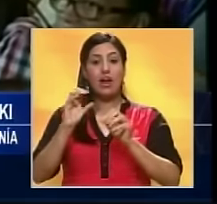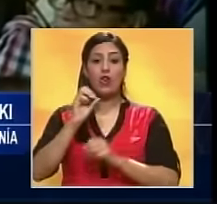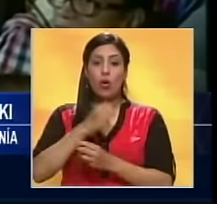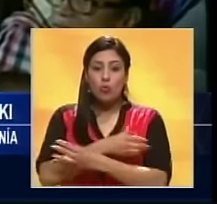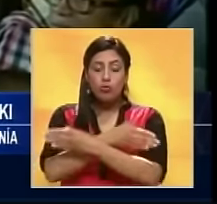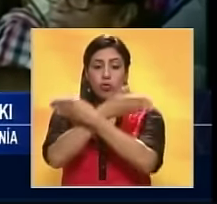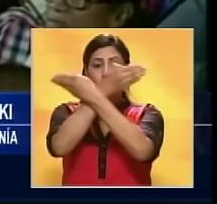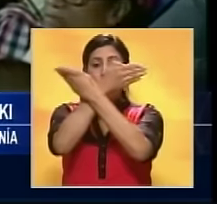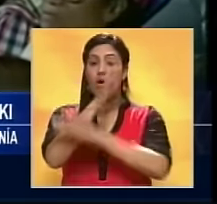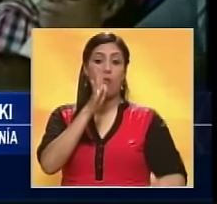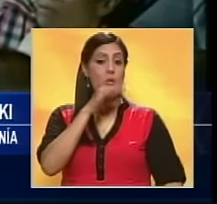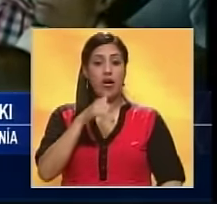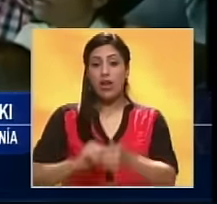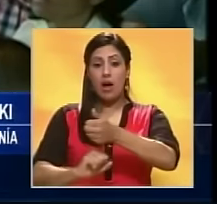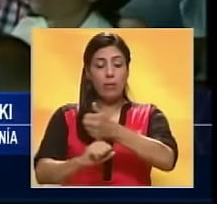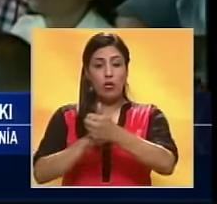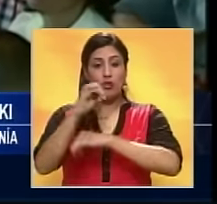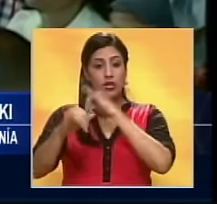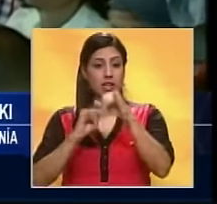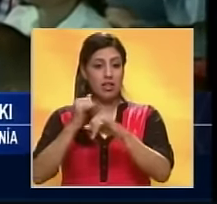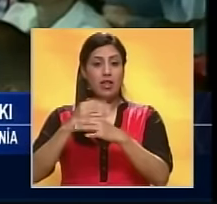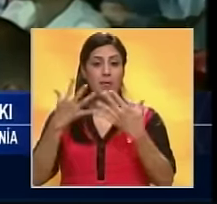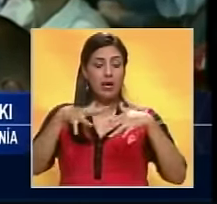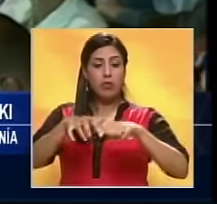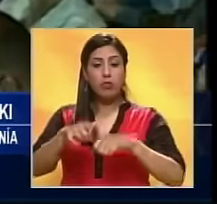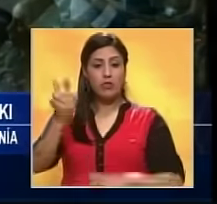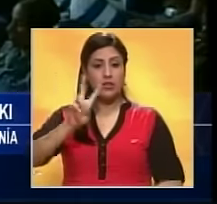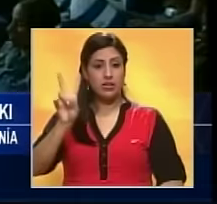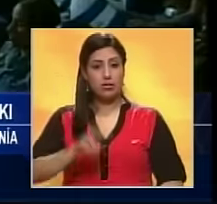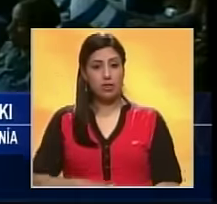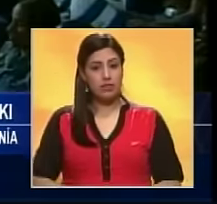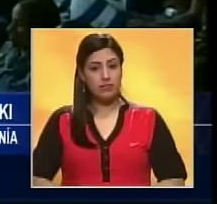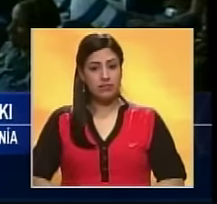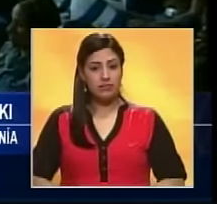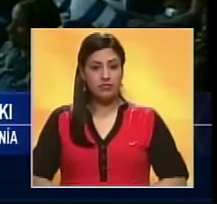Luis Almagro, no cuenta con apoyo internacional para intervenir Venezuela.